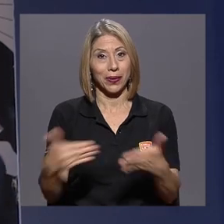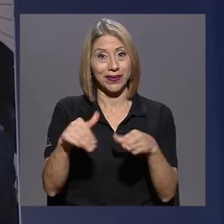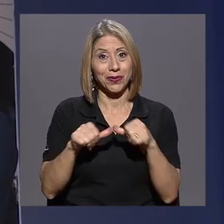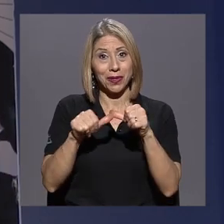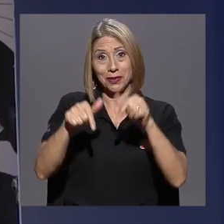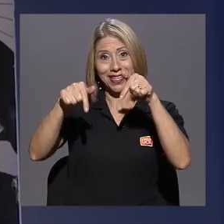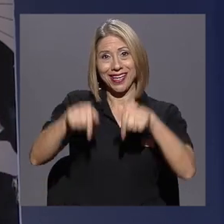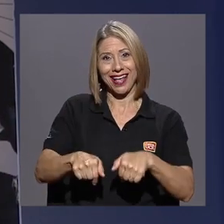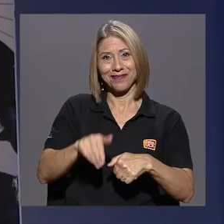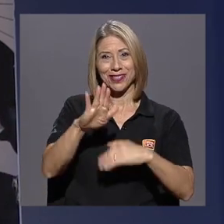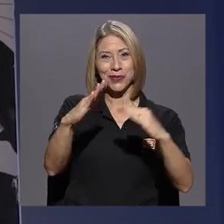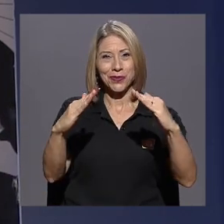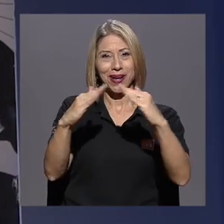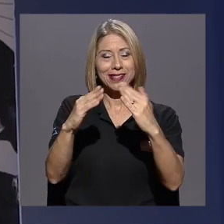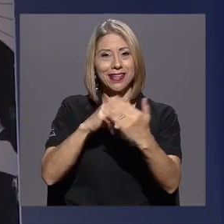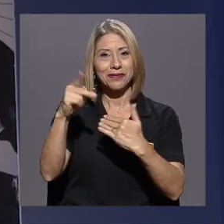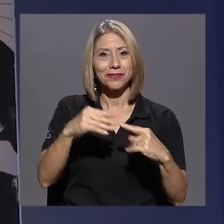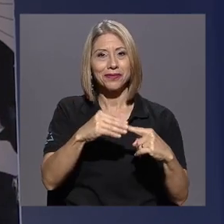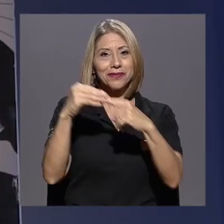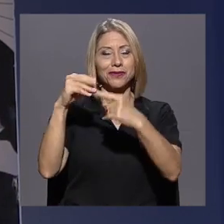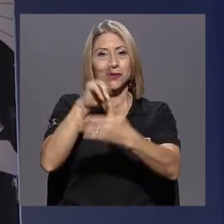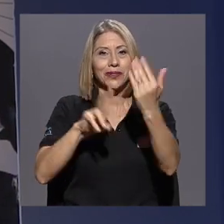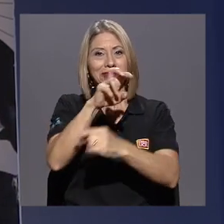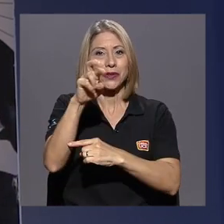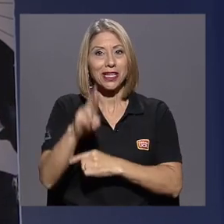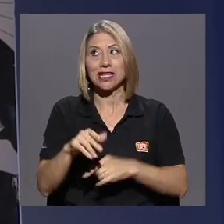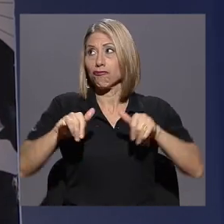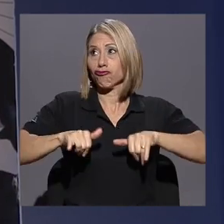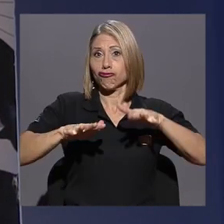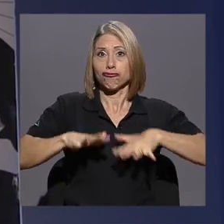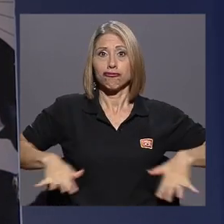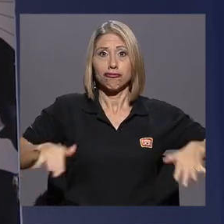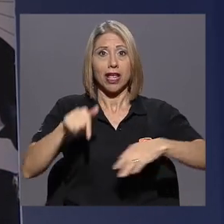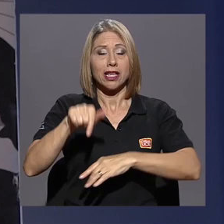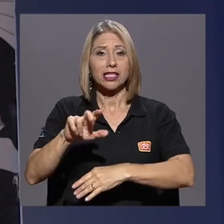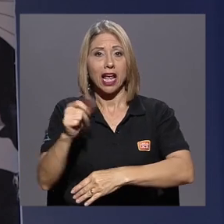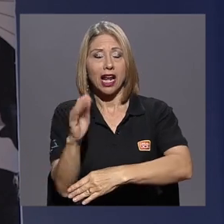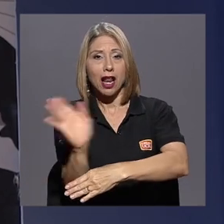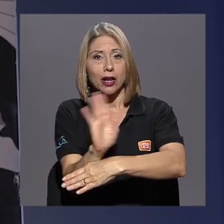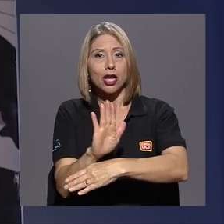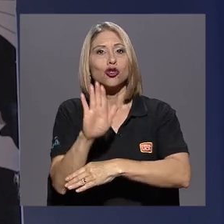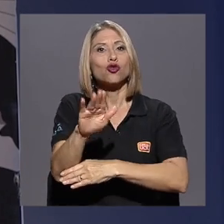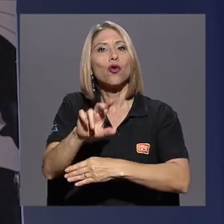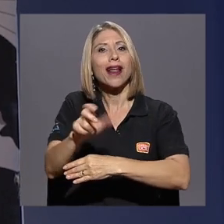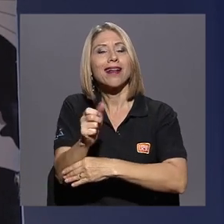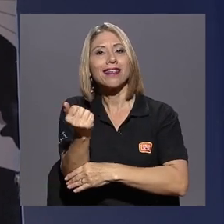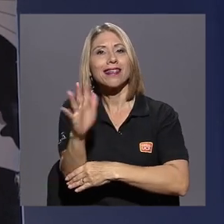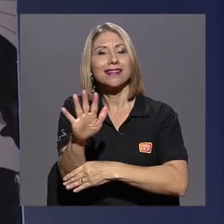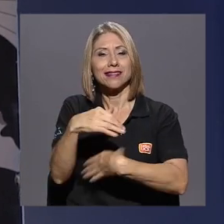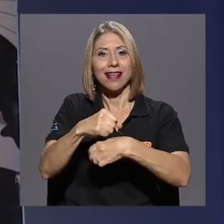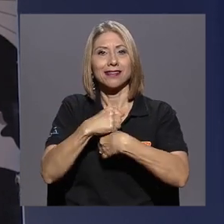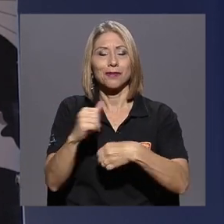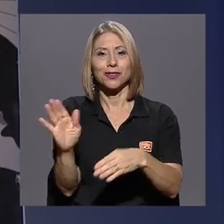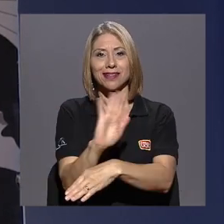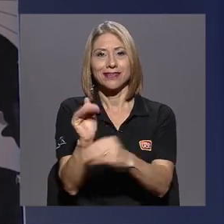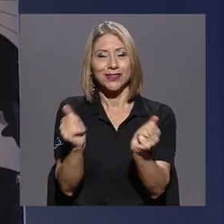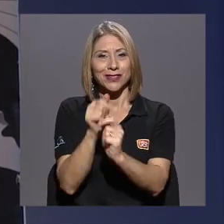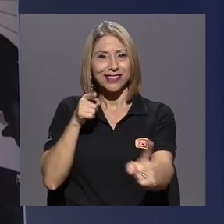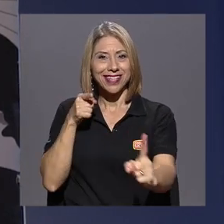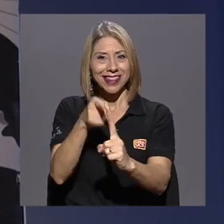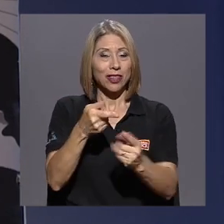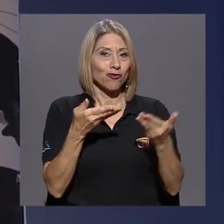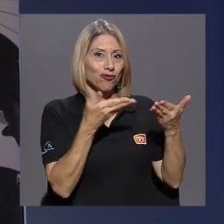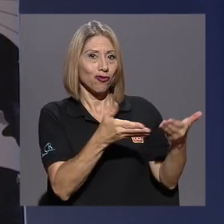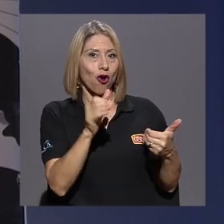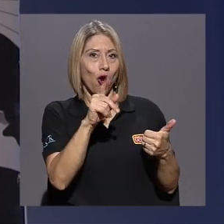Regresamos acá desde su casa en Especiales Universidad de Costa Rica. Estamos en los estudios de este canal, su canal 15, donde hacemos televisión con sentido.